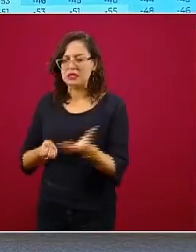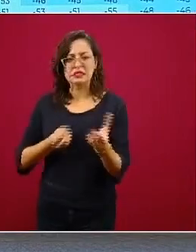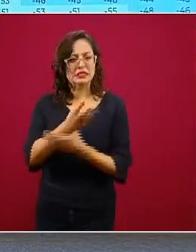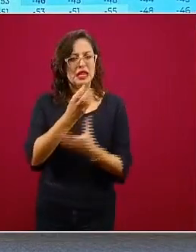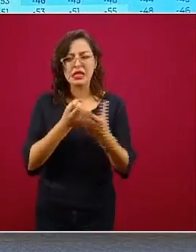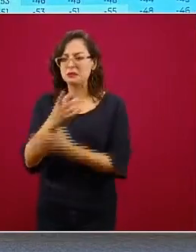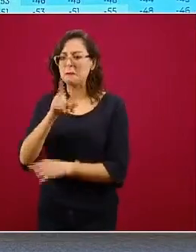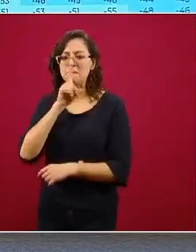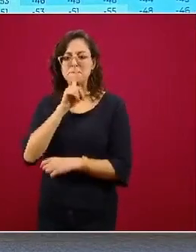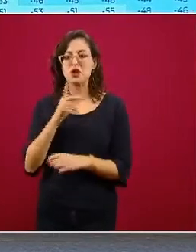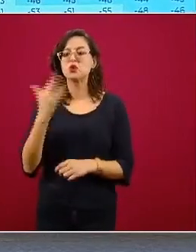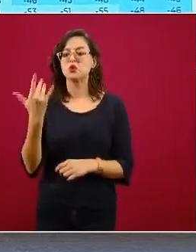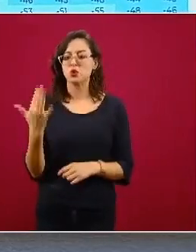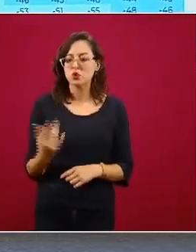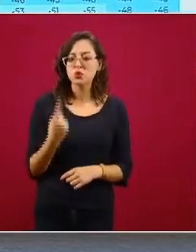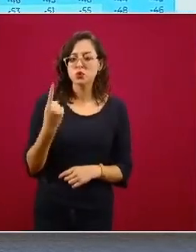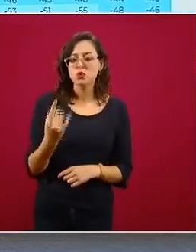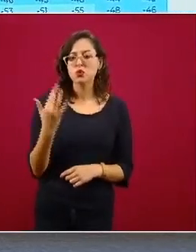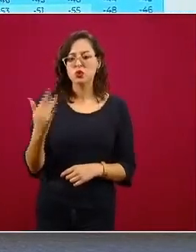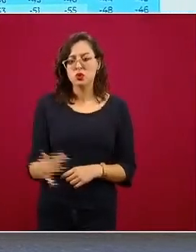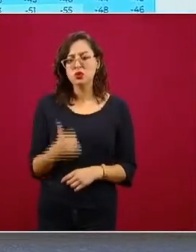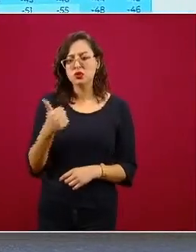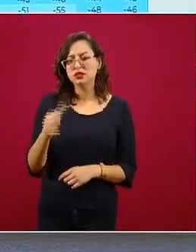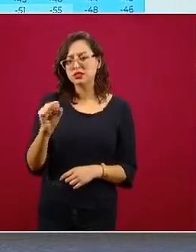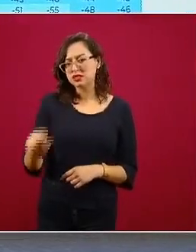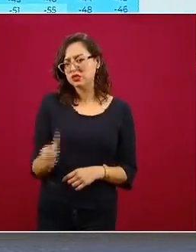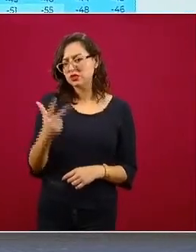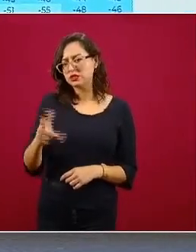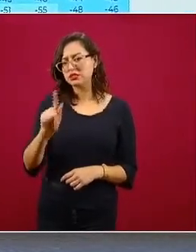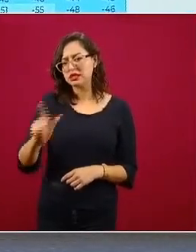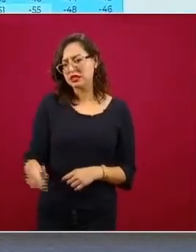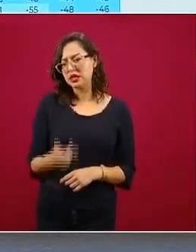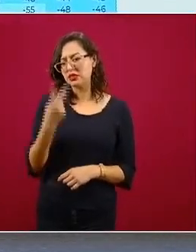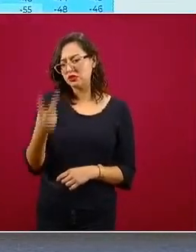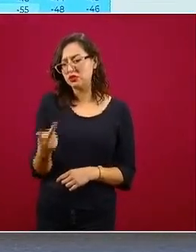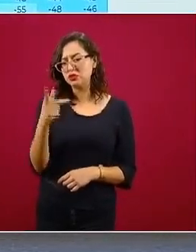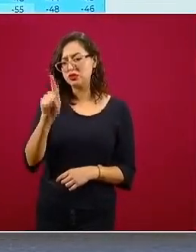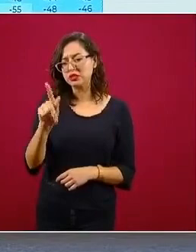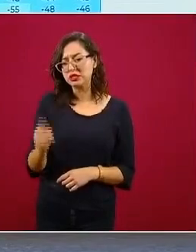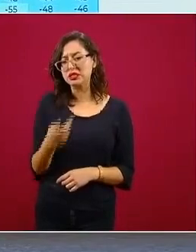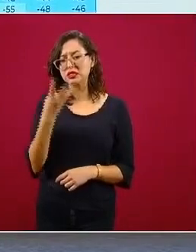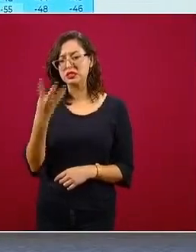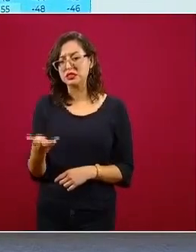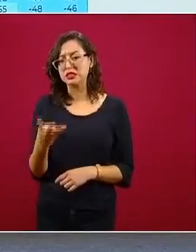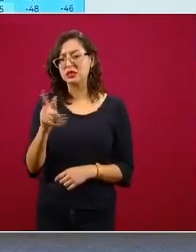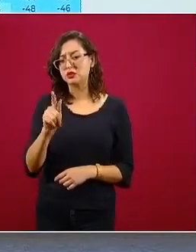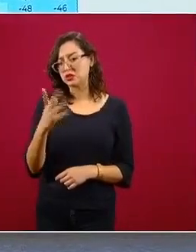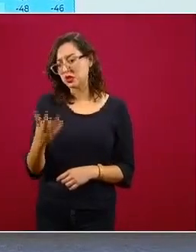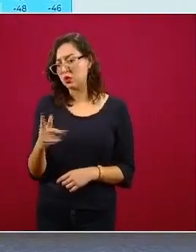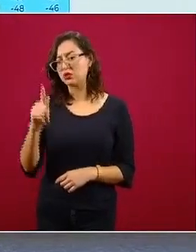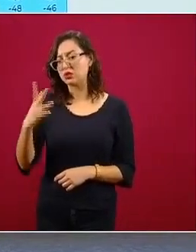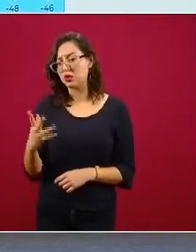actividad de salud pública. 51, 56, 68, 72, 74,